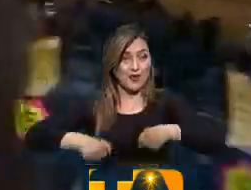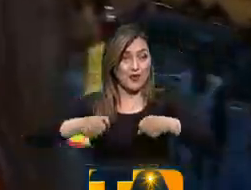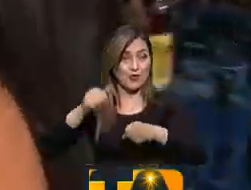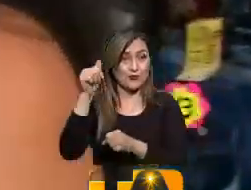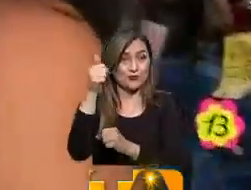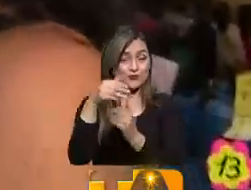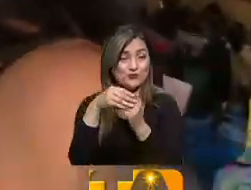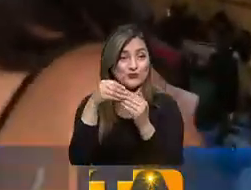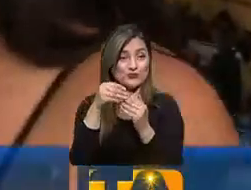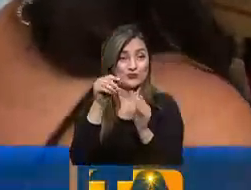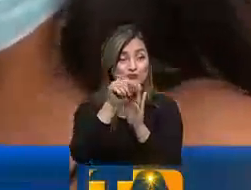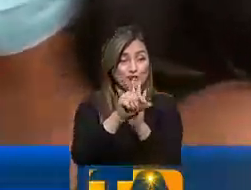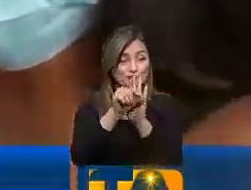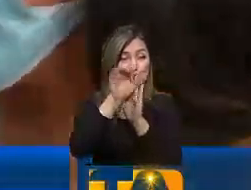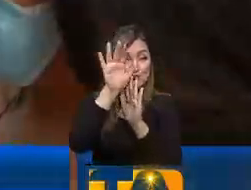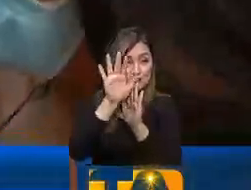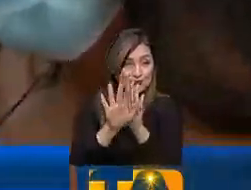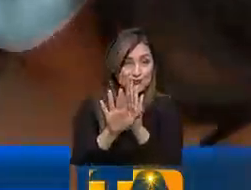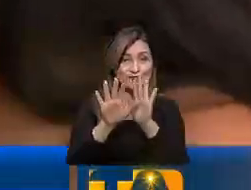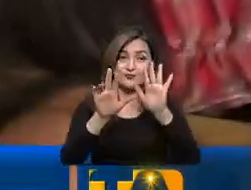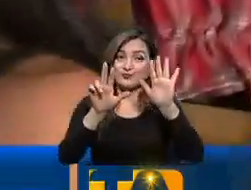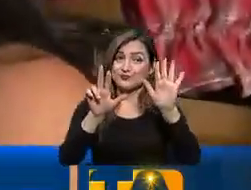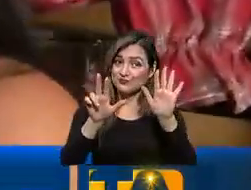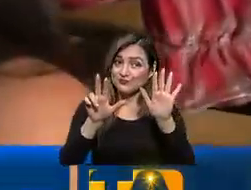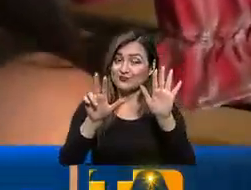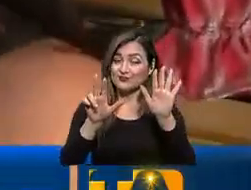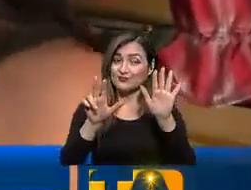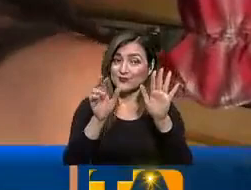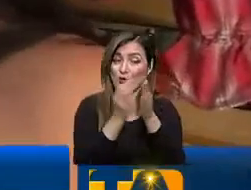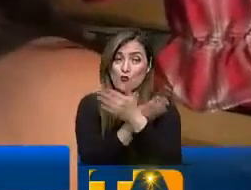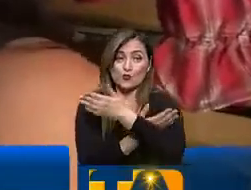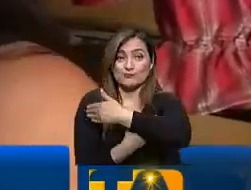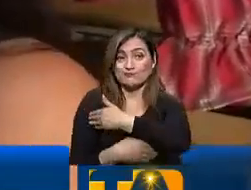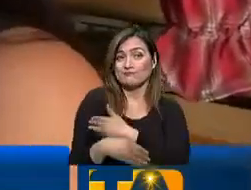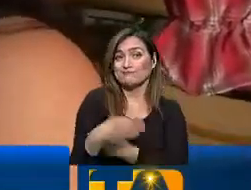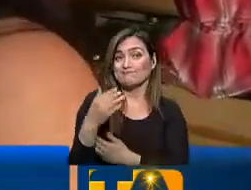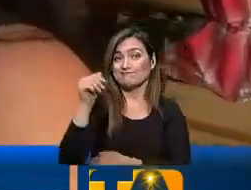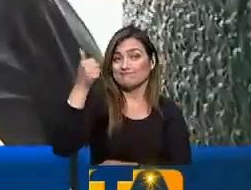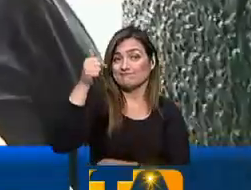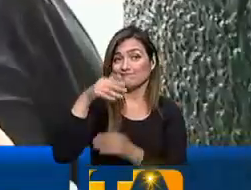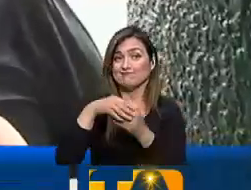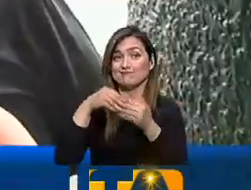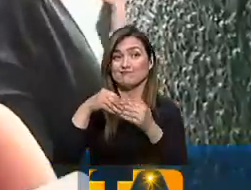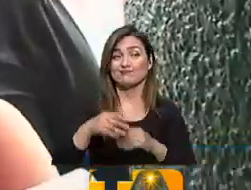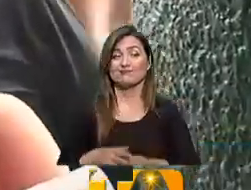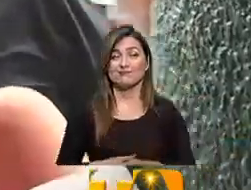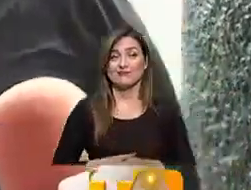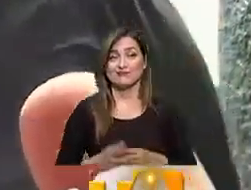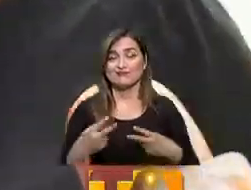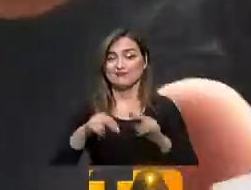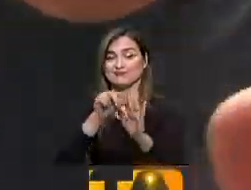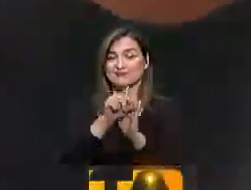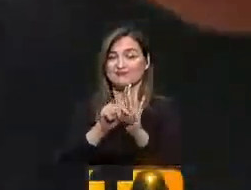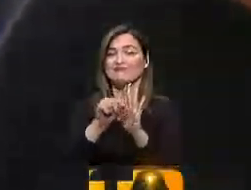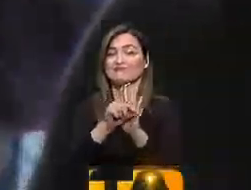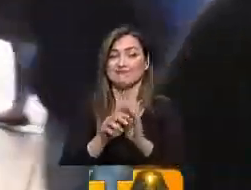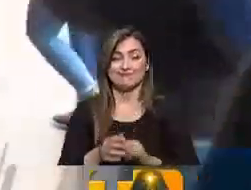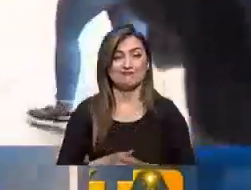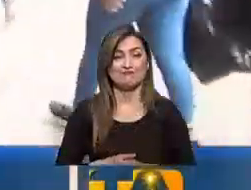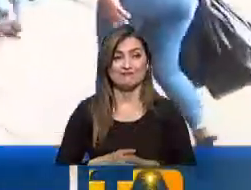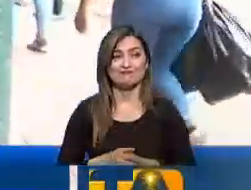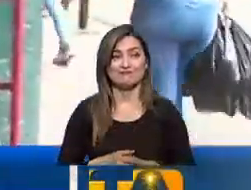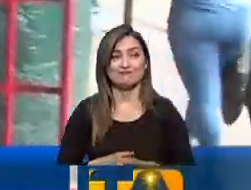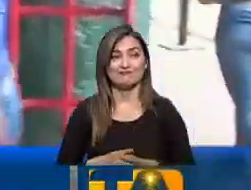las ofertas, tenemos ofertas de 5, ofertas de 8 y tenemos blusitas hasta de $10. Los precios estamos bajos, 20, muñecas